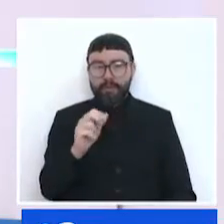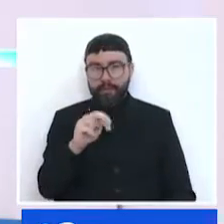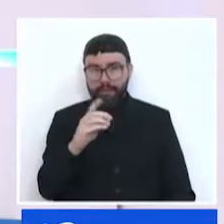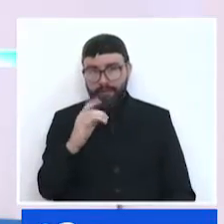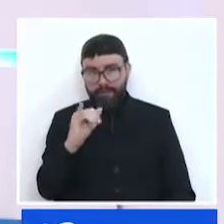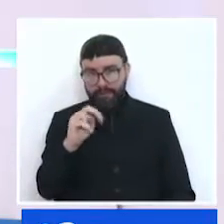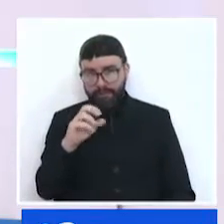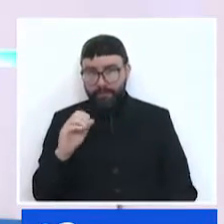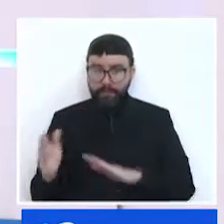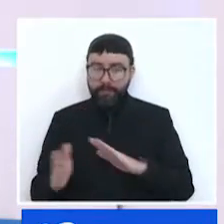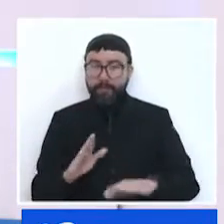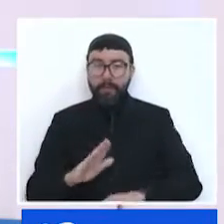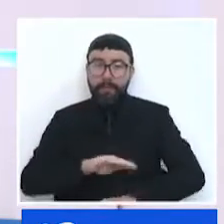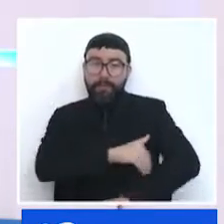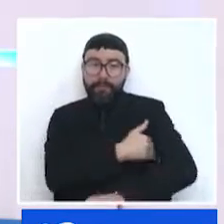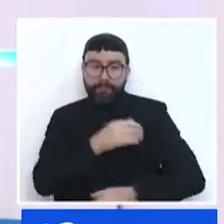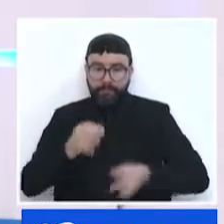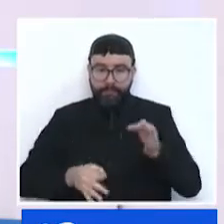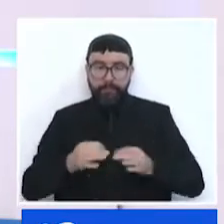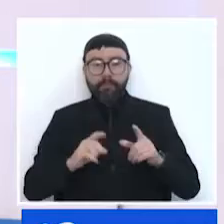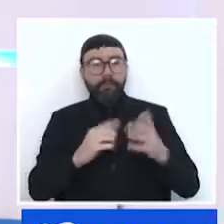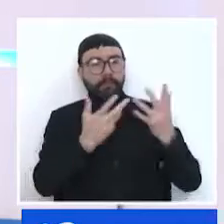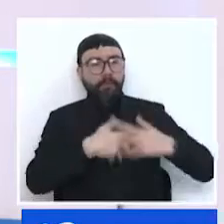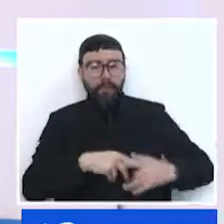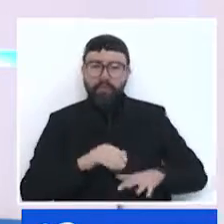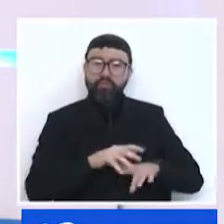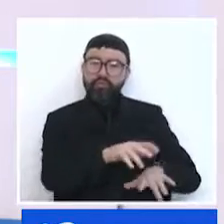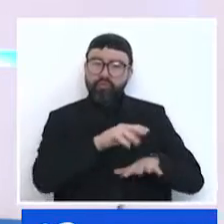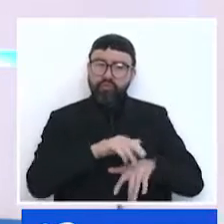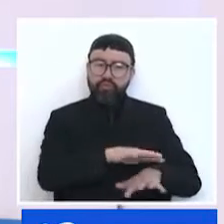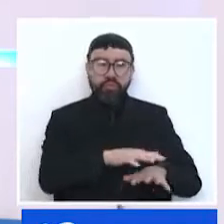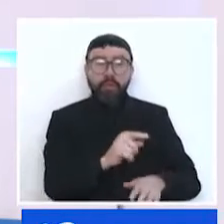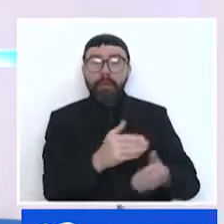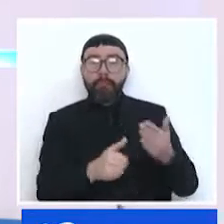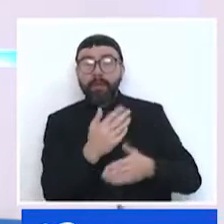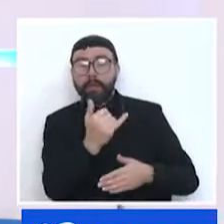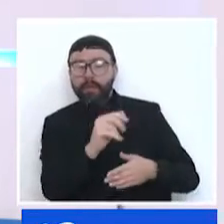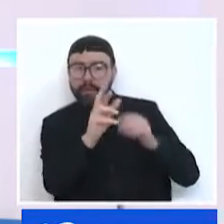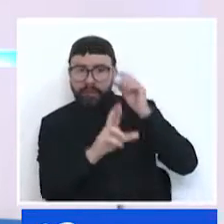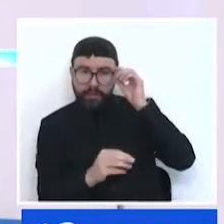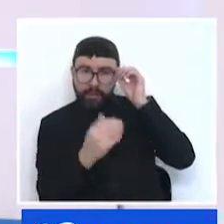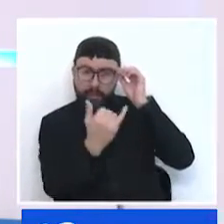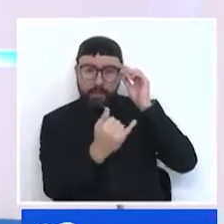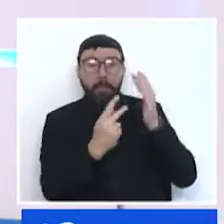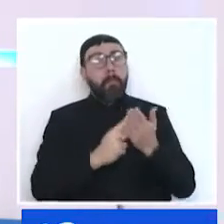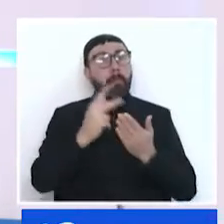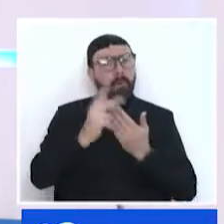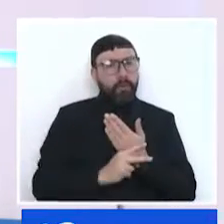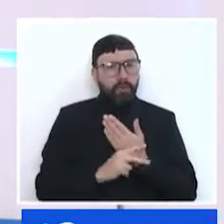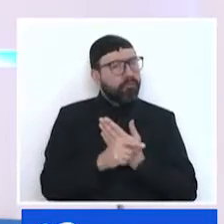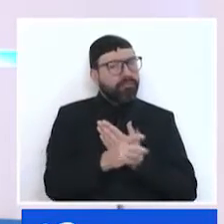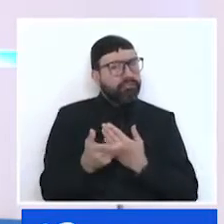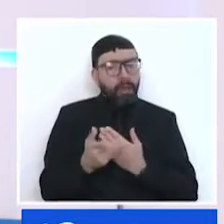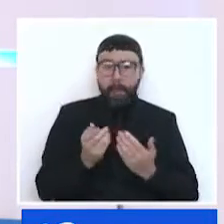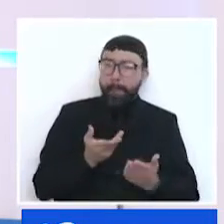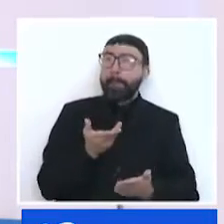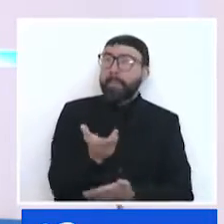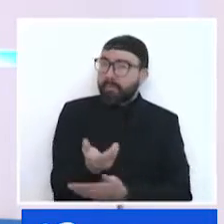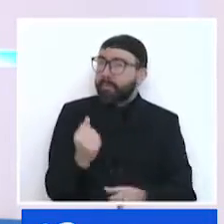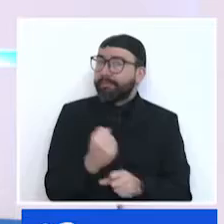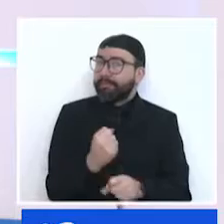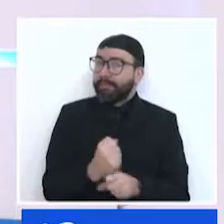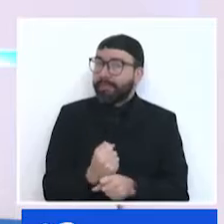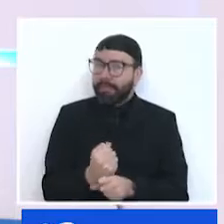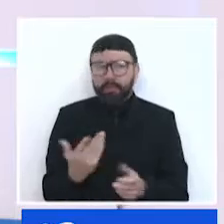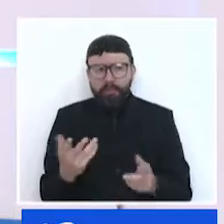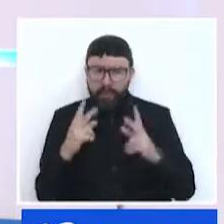Ministerio de Justicia junto a una empresa del sector textil iniciaron en Risaralda un importante proyecto, una propuesta de trabajo, la cual